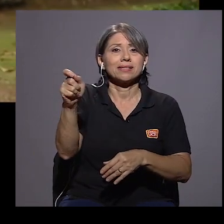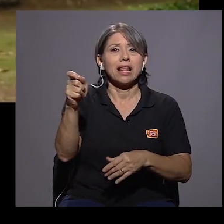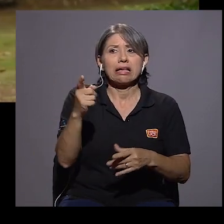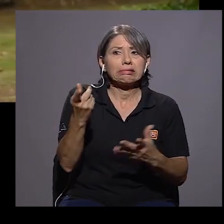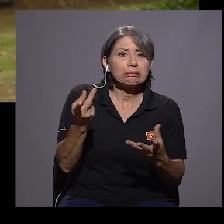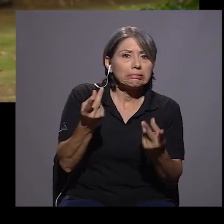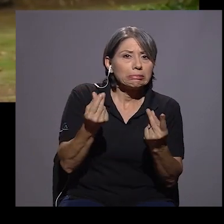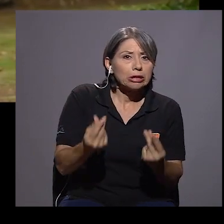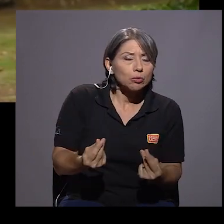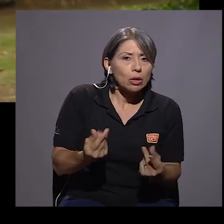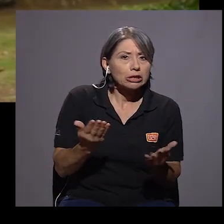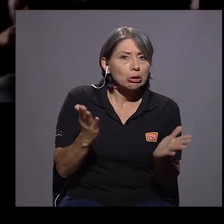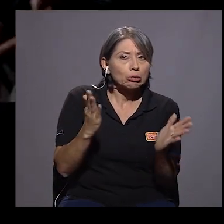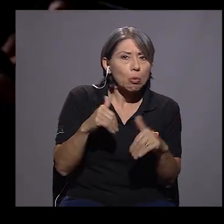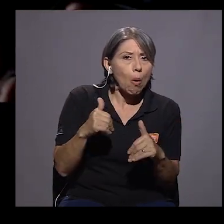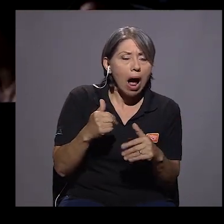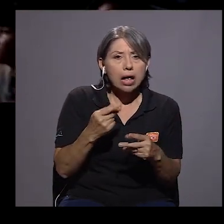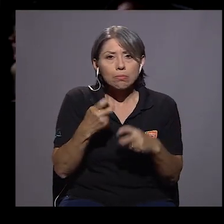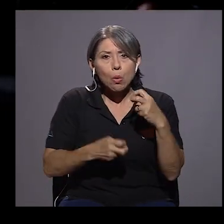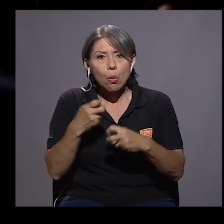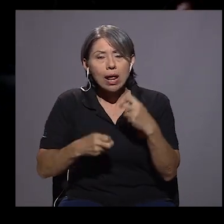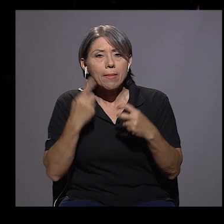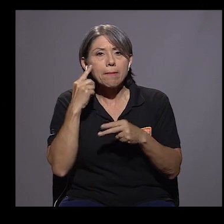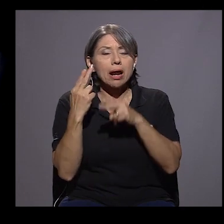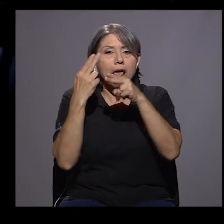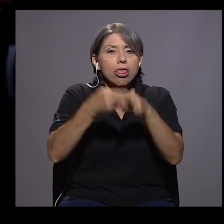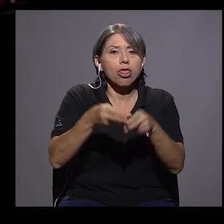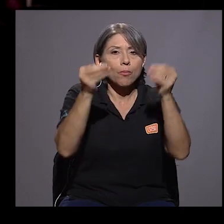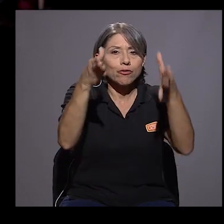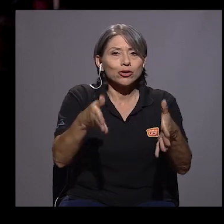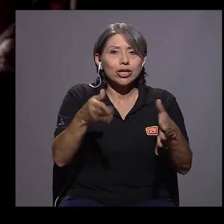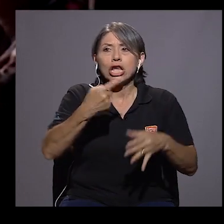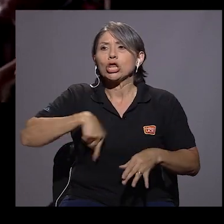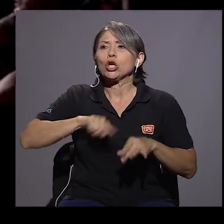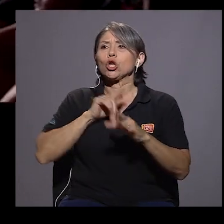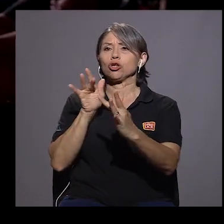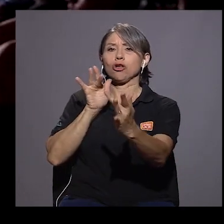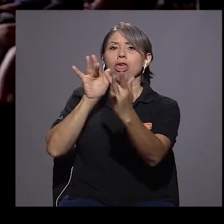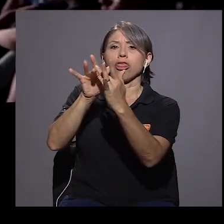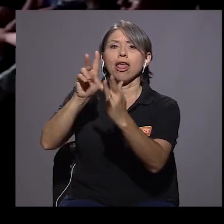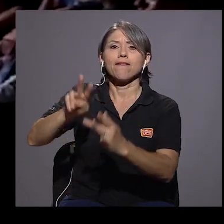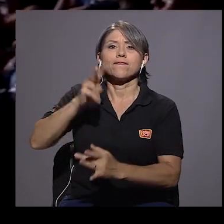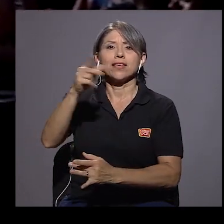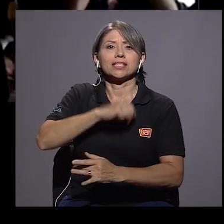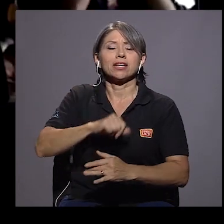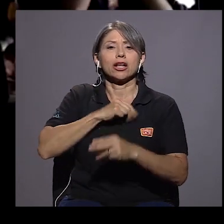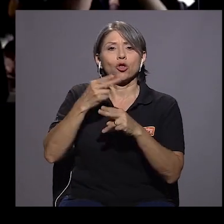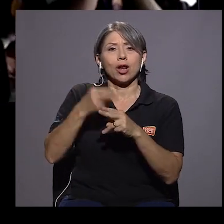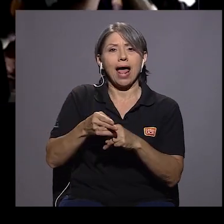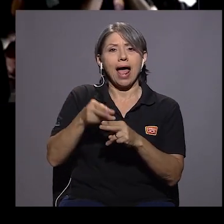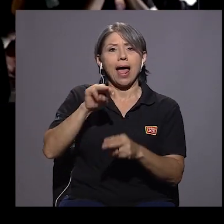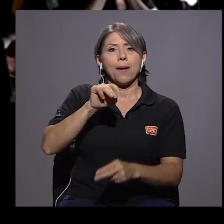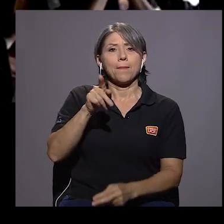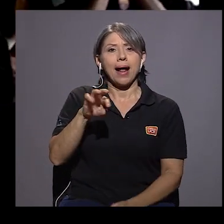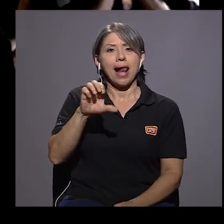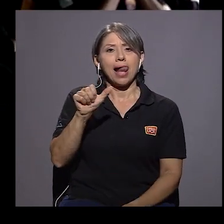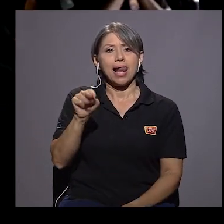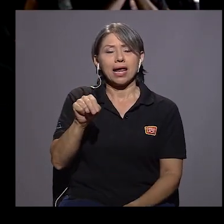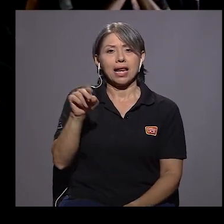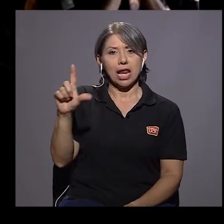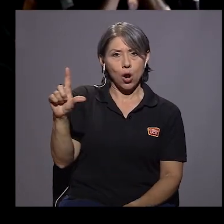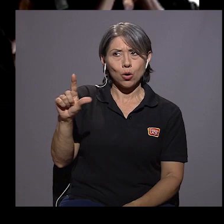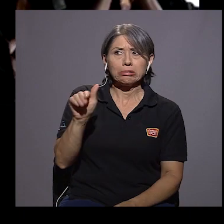semestre íbamos a tener problemas de presupuesto para los profesores, intentamos entablar un diálogo con la vicerrectora Marlon